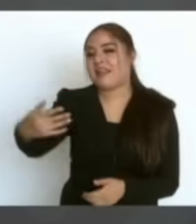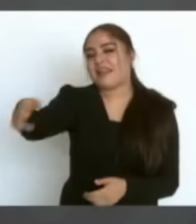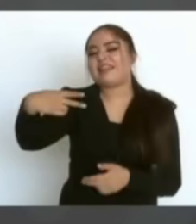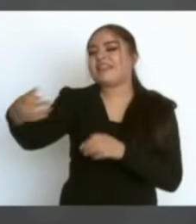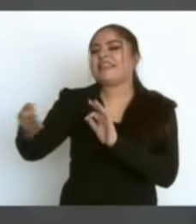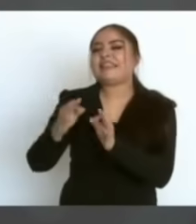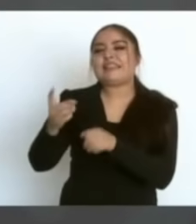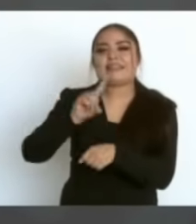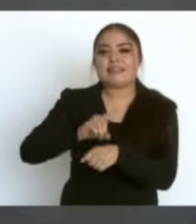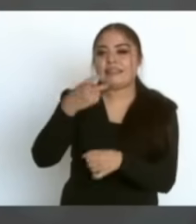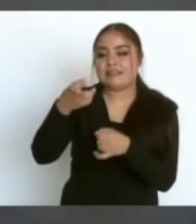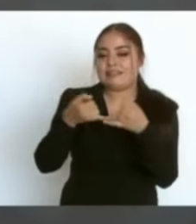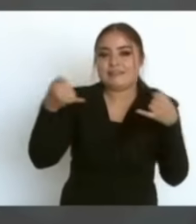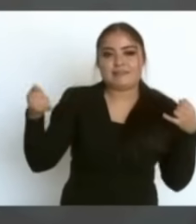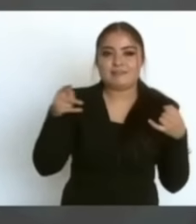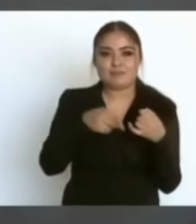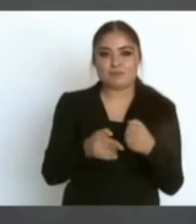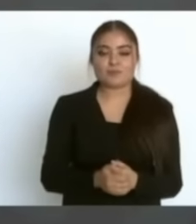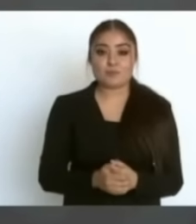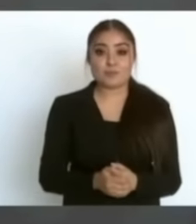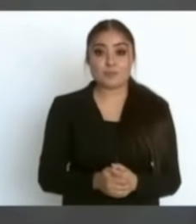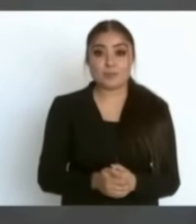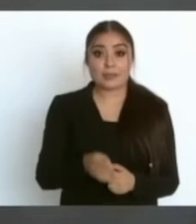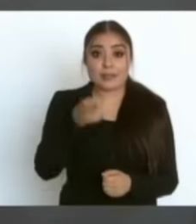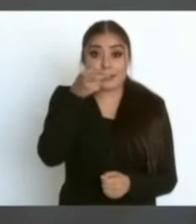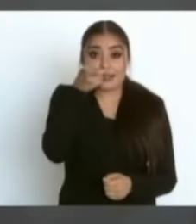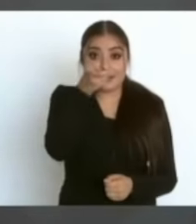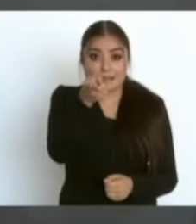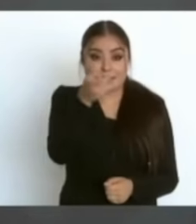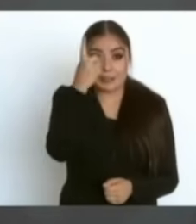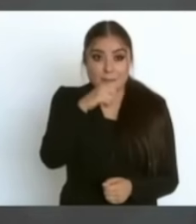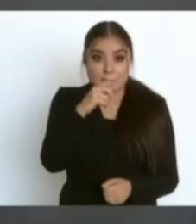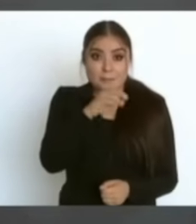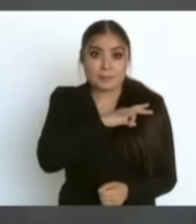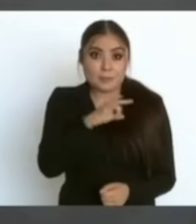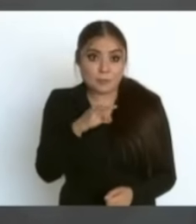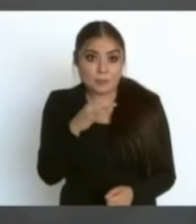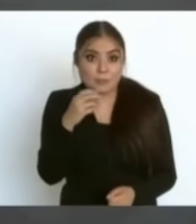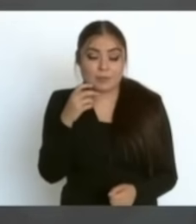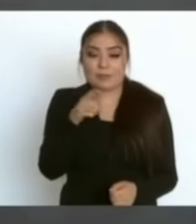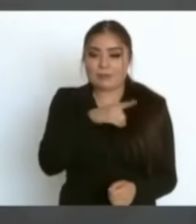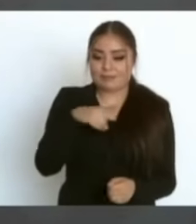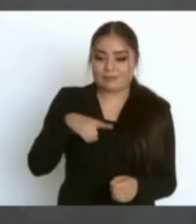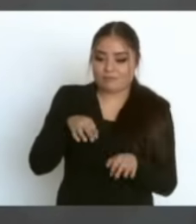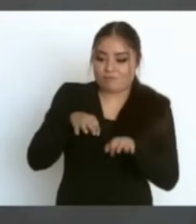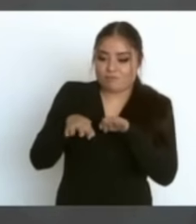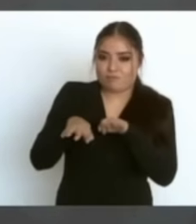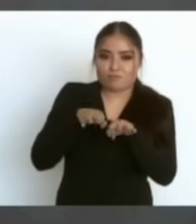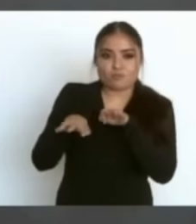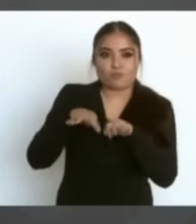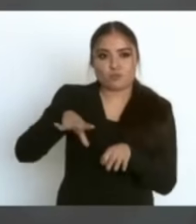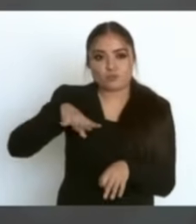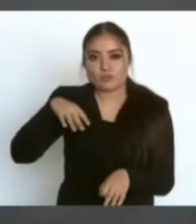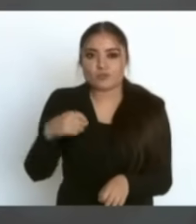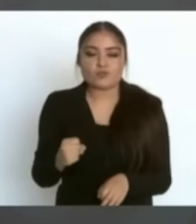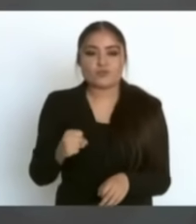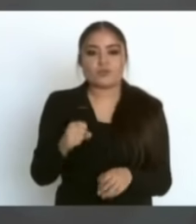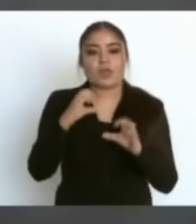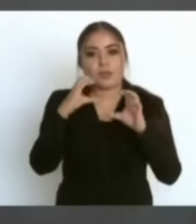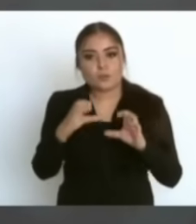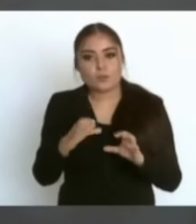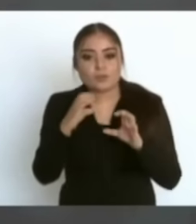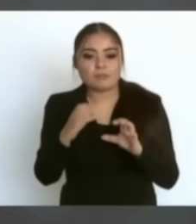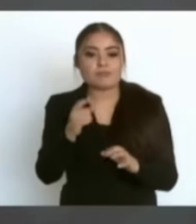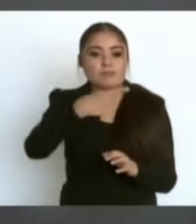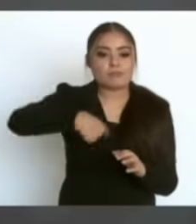esos días vamos a estar inaugurando para lograr esto hay que trabajar y cuidar que cumplan